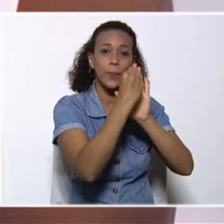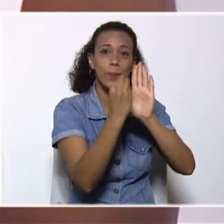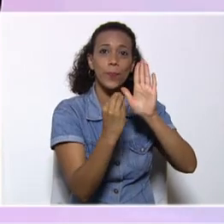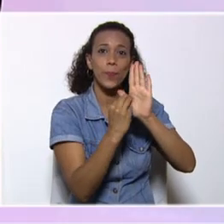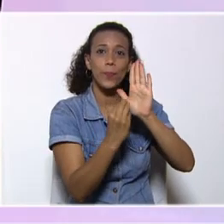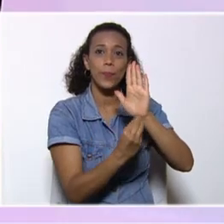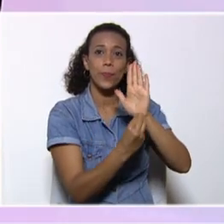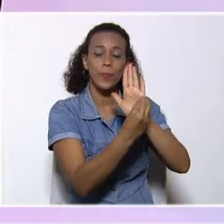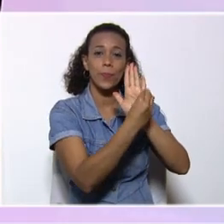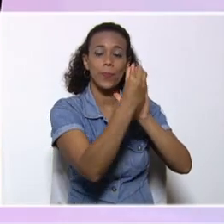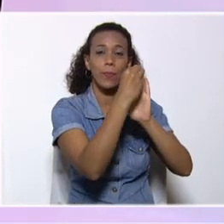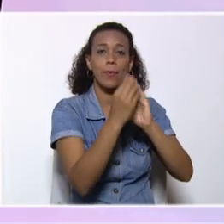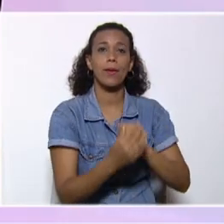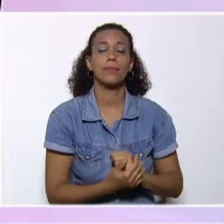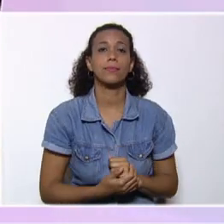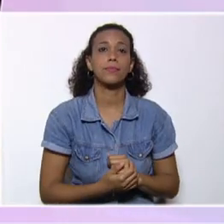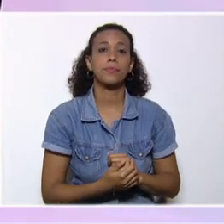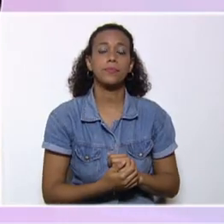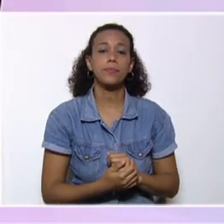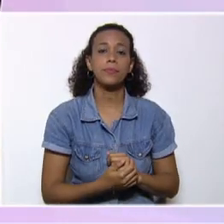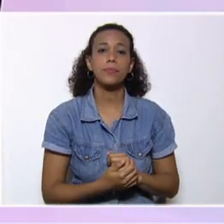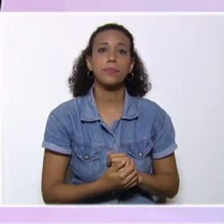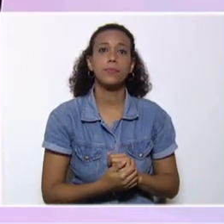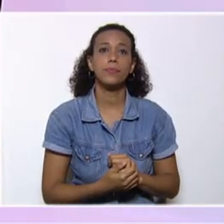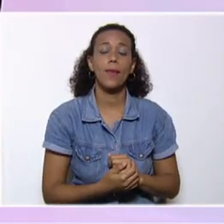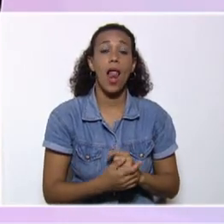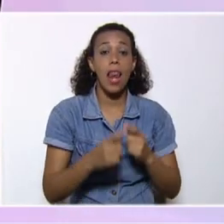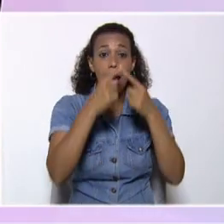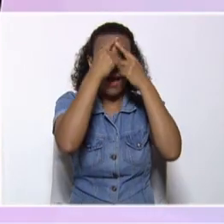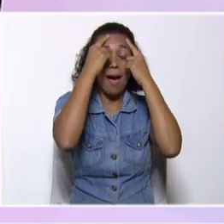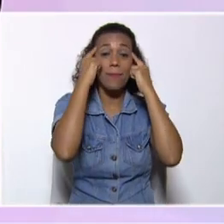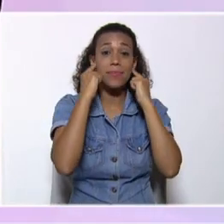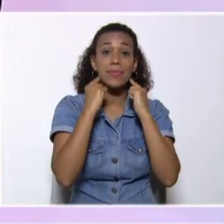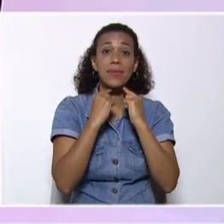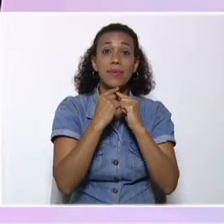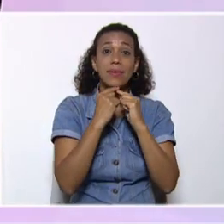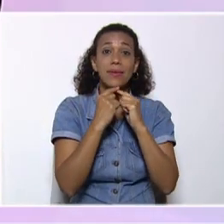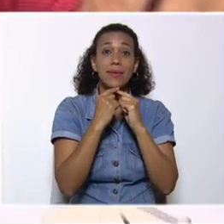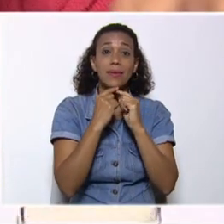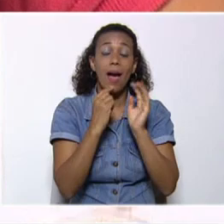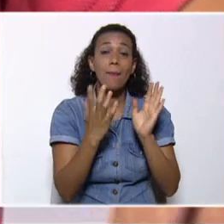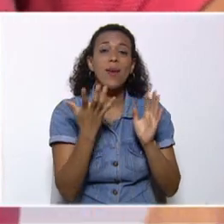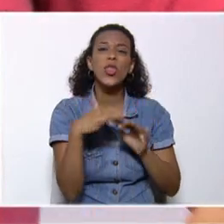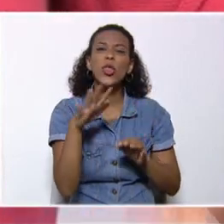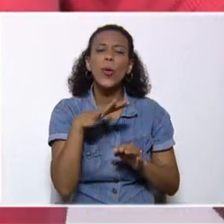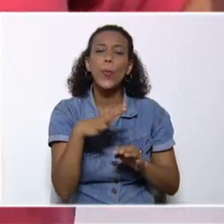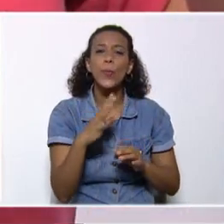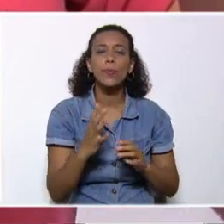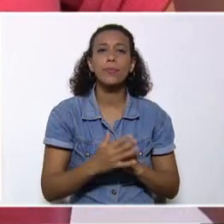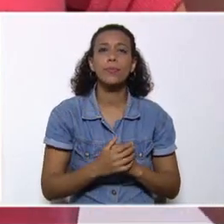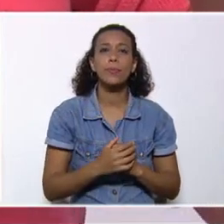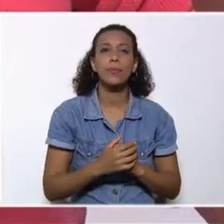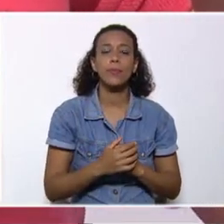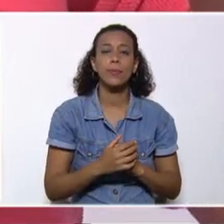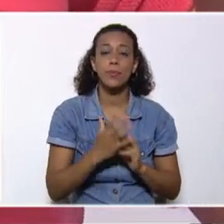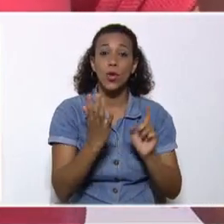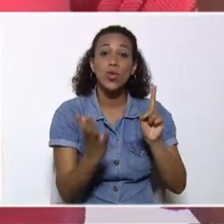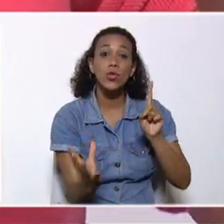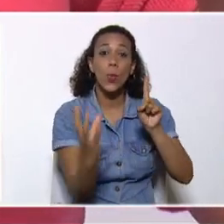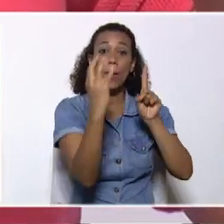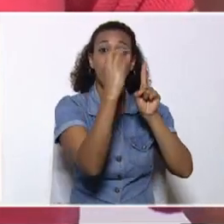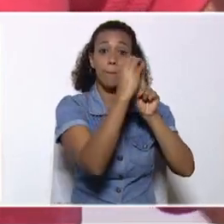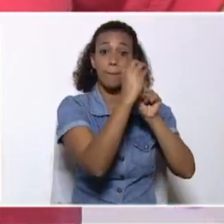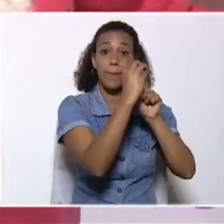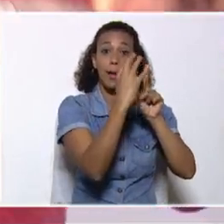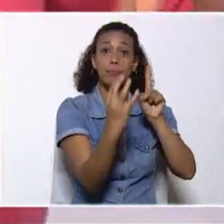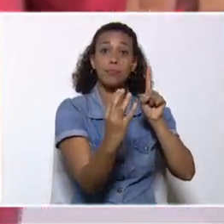otras láminas. Tenemos aquí, por ejemplo, la cabecita, la cual vamos a colocar sobre entonces la lámina